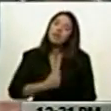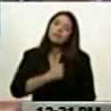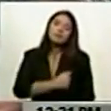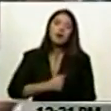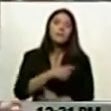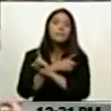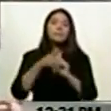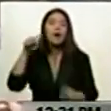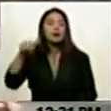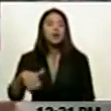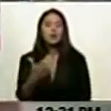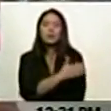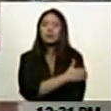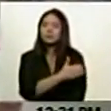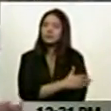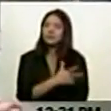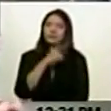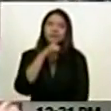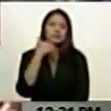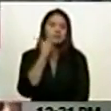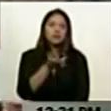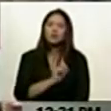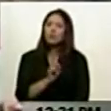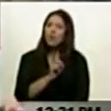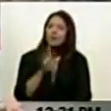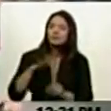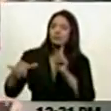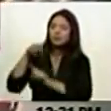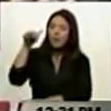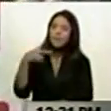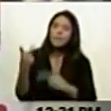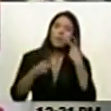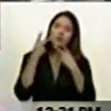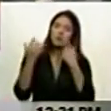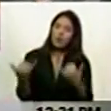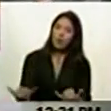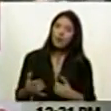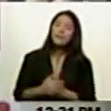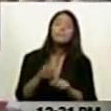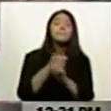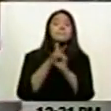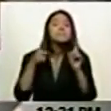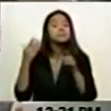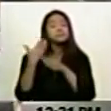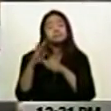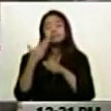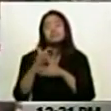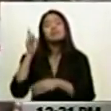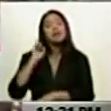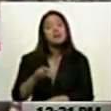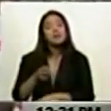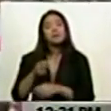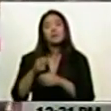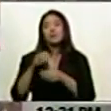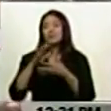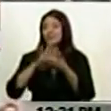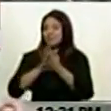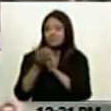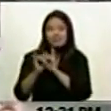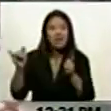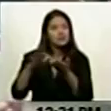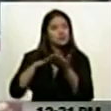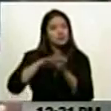oposición que es miserable, que no está a la altura del momento político, pero a pesar de ella, tenemos que superar esta